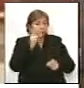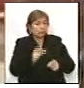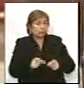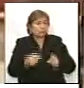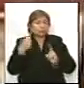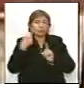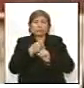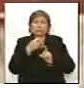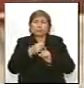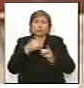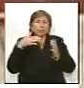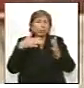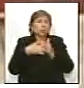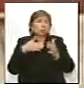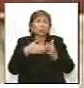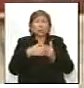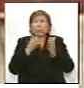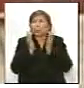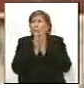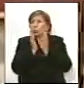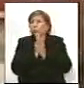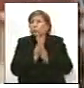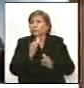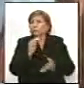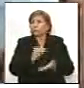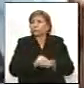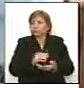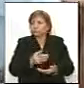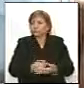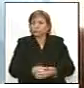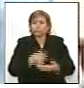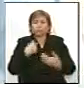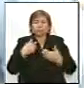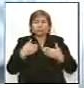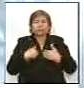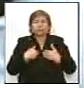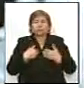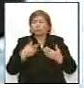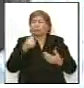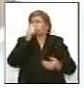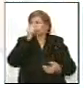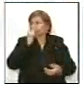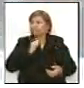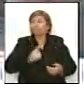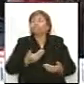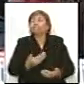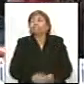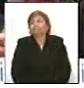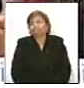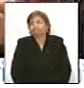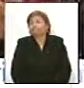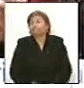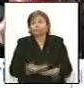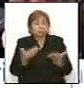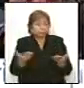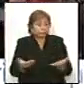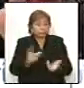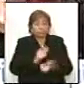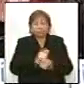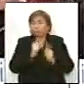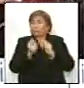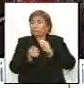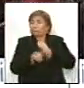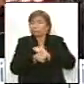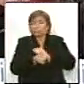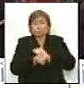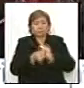tienen una gran brecha educativa por las condiciones en las que han tenido que sobrevivir. Así se den cambios,